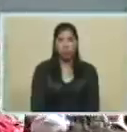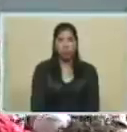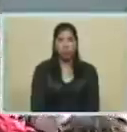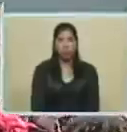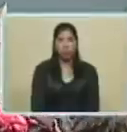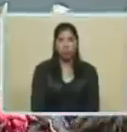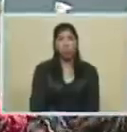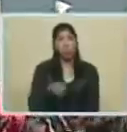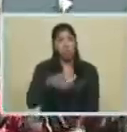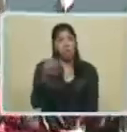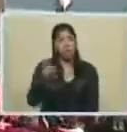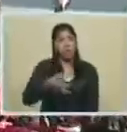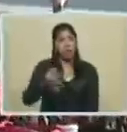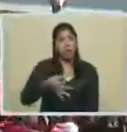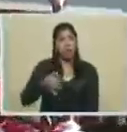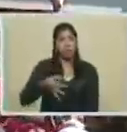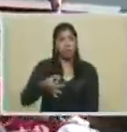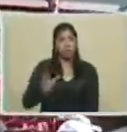Es verdad